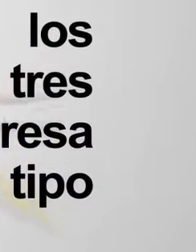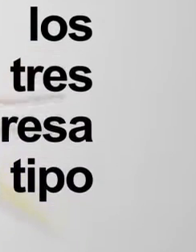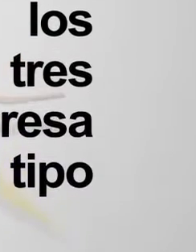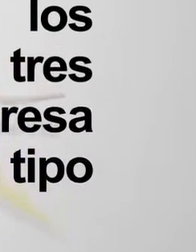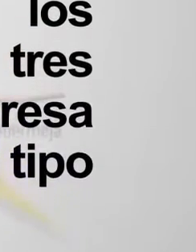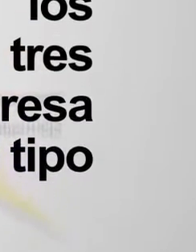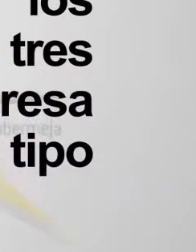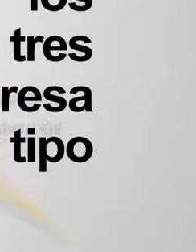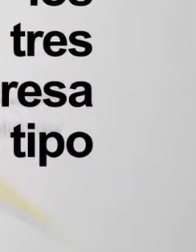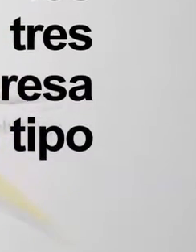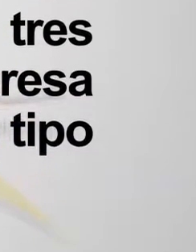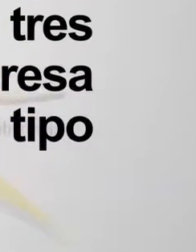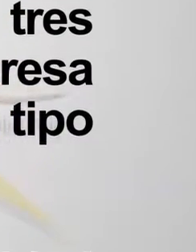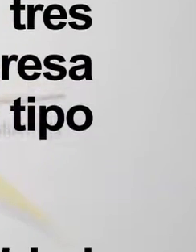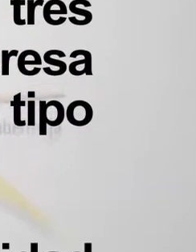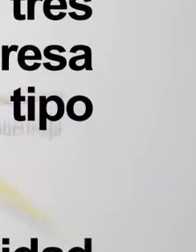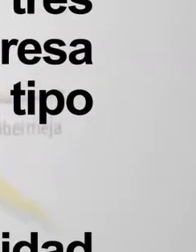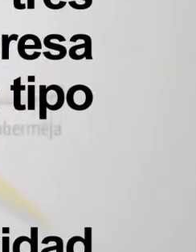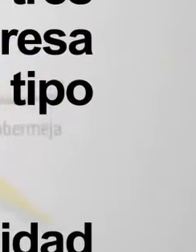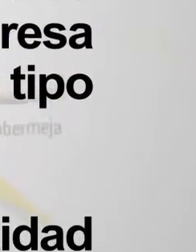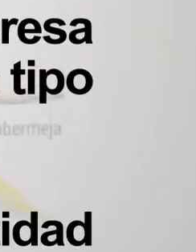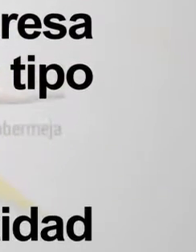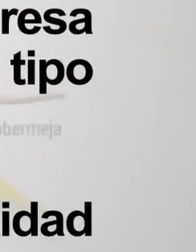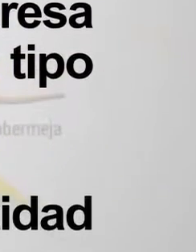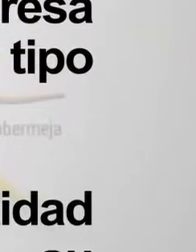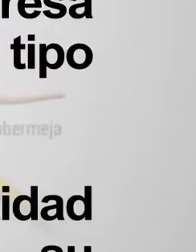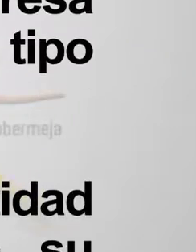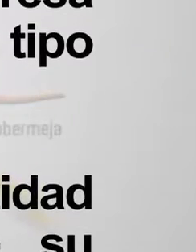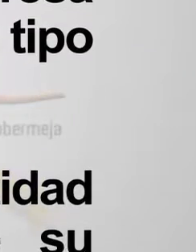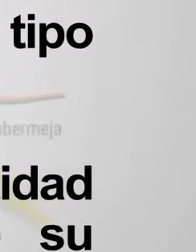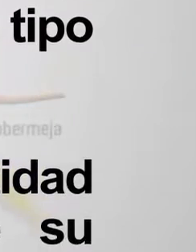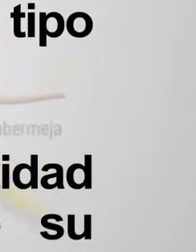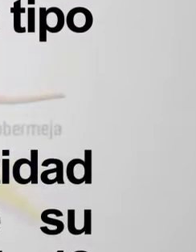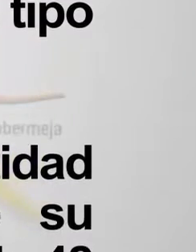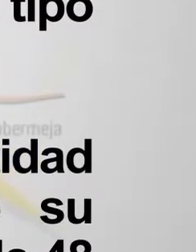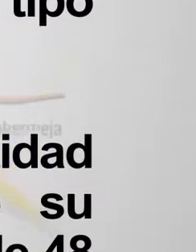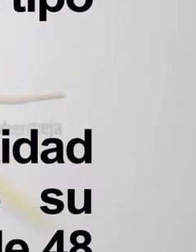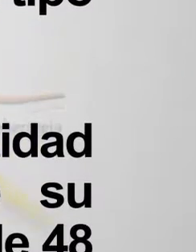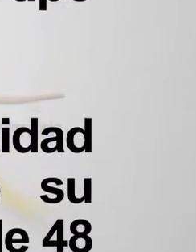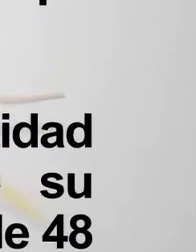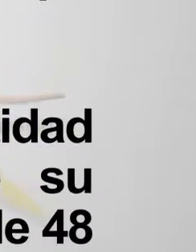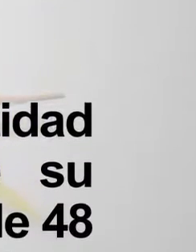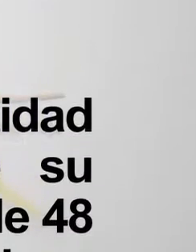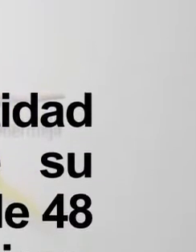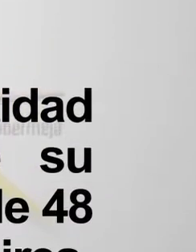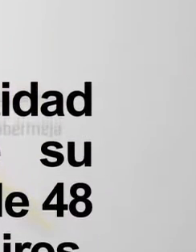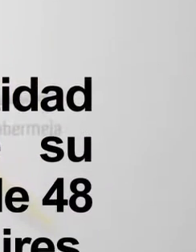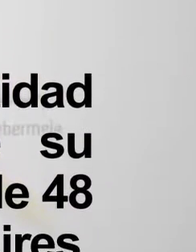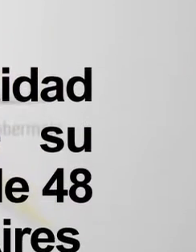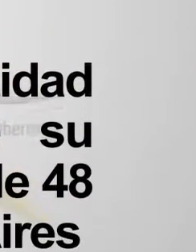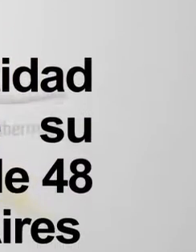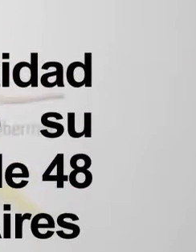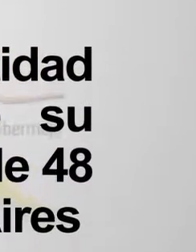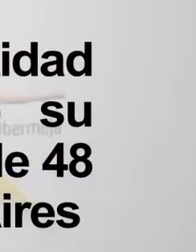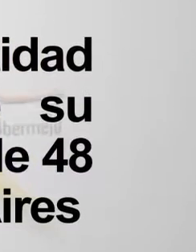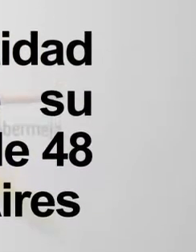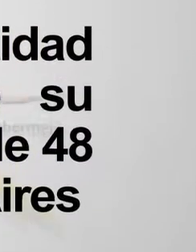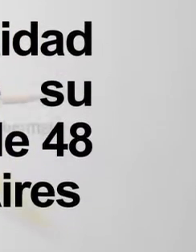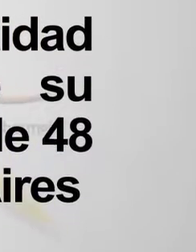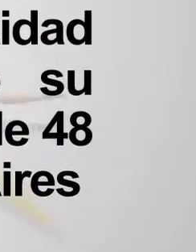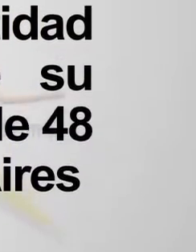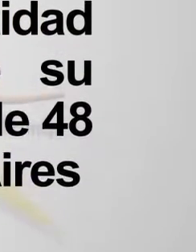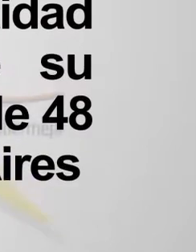autorizados para realizar los trámites concernientes a los tres programas que maneja la empresa y que estos no generan ningún tipo de costo. Cualquier trámite ante